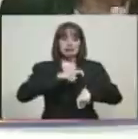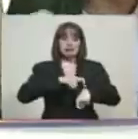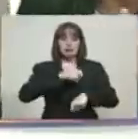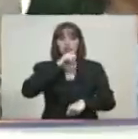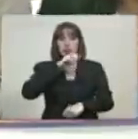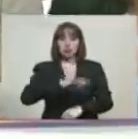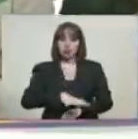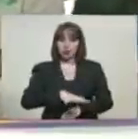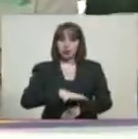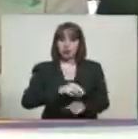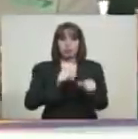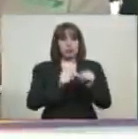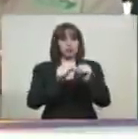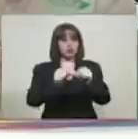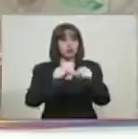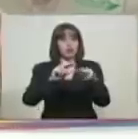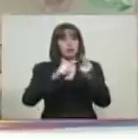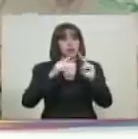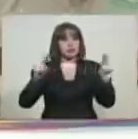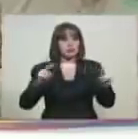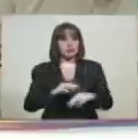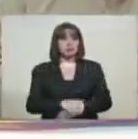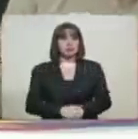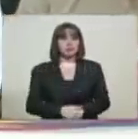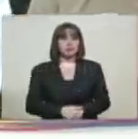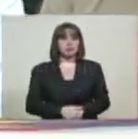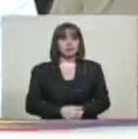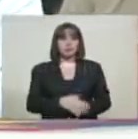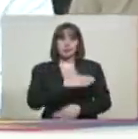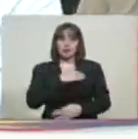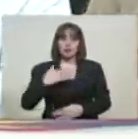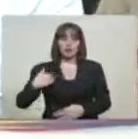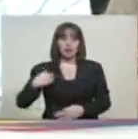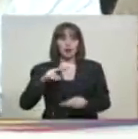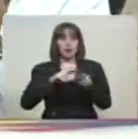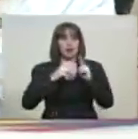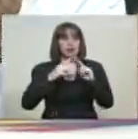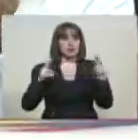para consolidar la paz quiero paz